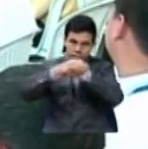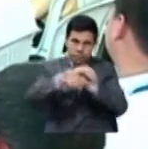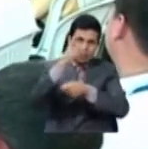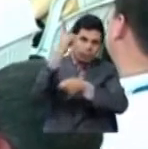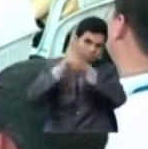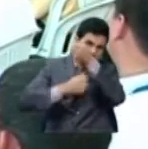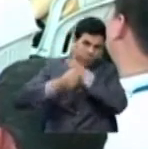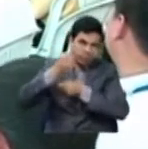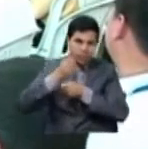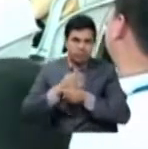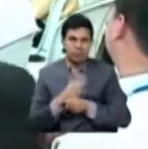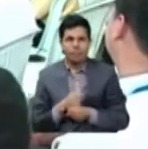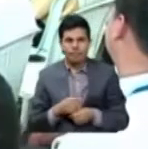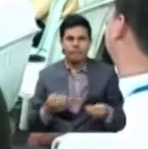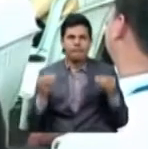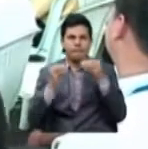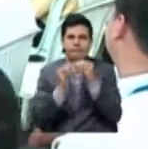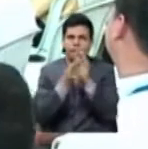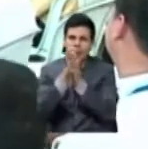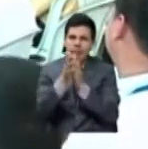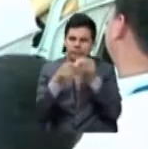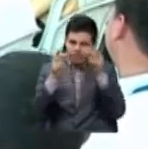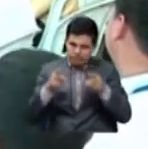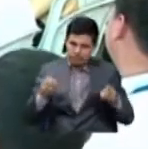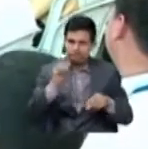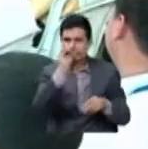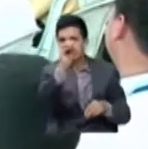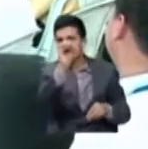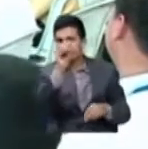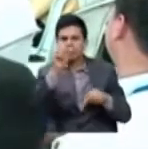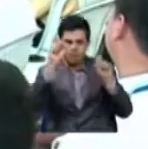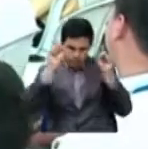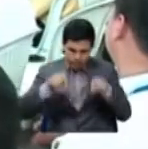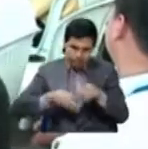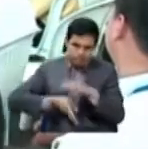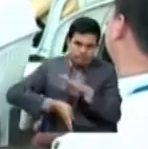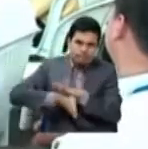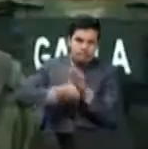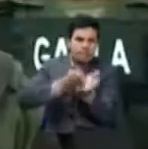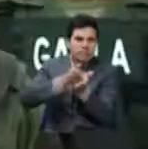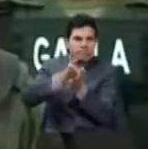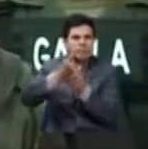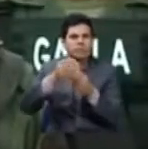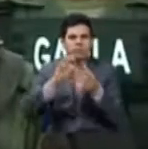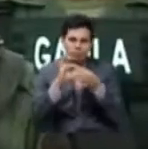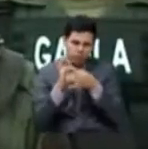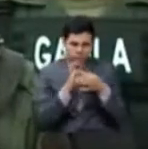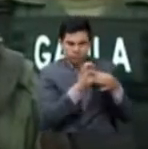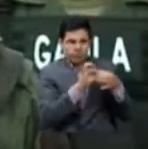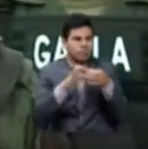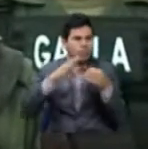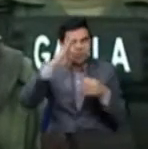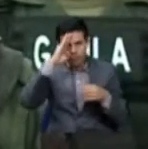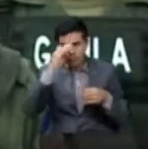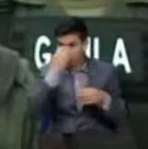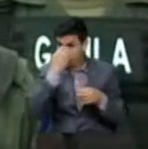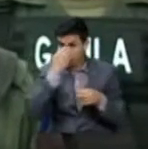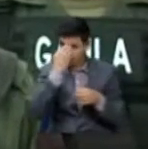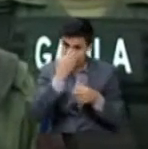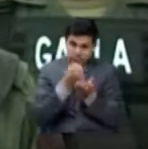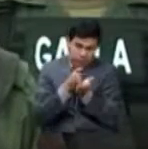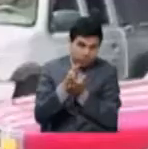anterior. Básicamente los invitamos a que continuemos con este trabajo articulado, que estemos denunciando constantemente